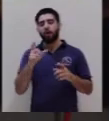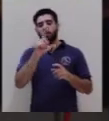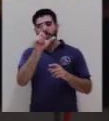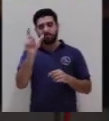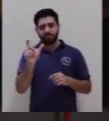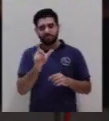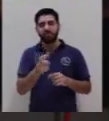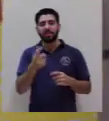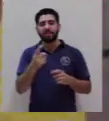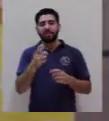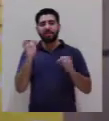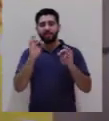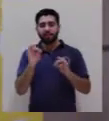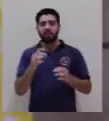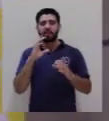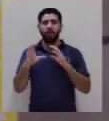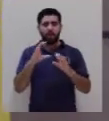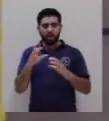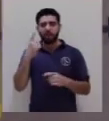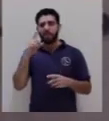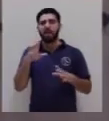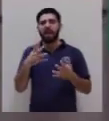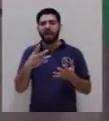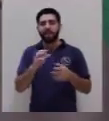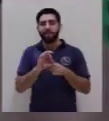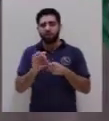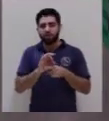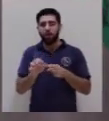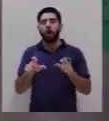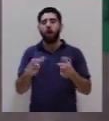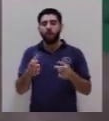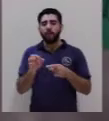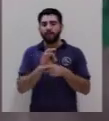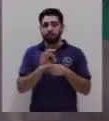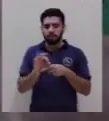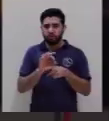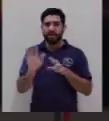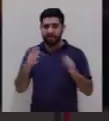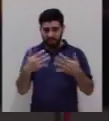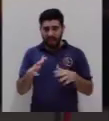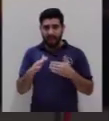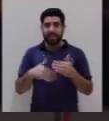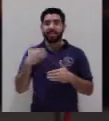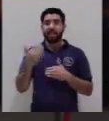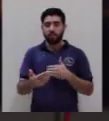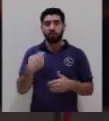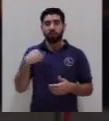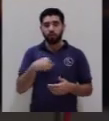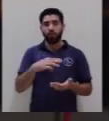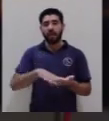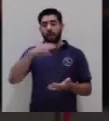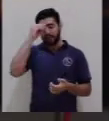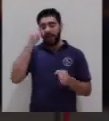Vamos a ver para qué nos sirven, cómo los podemos utilizar y posteriormente vamos a